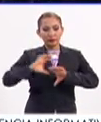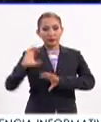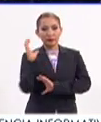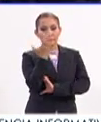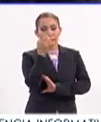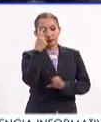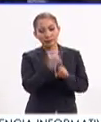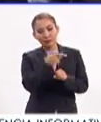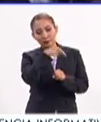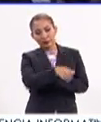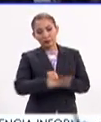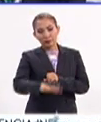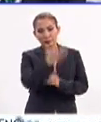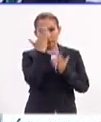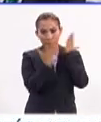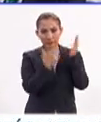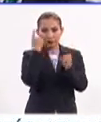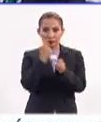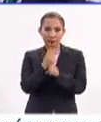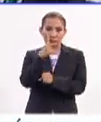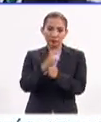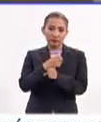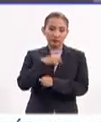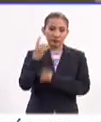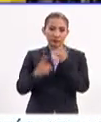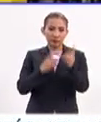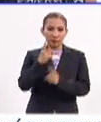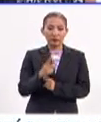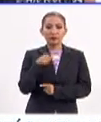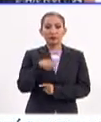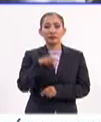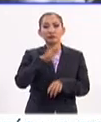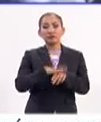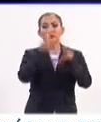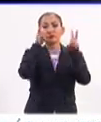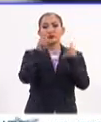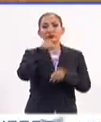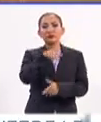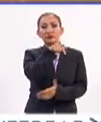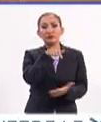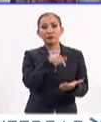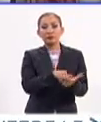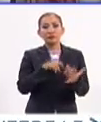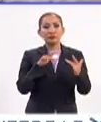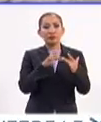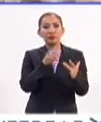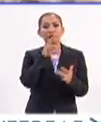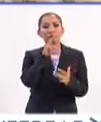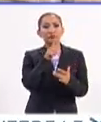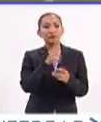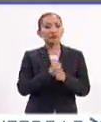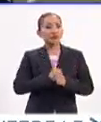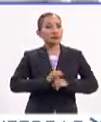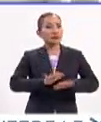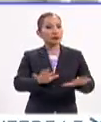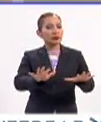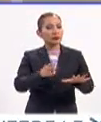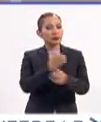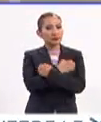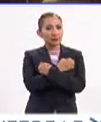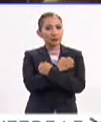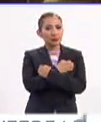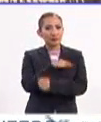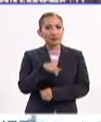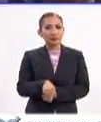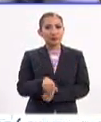que prioriza el ámbito académico sobre el deportivo. Esto y mucho más en el programa que te conecta con lo más relevante de la